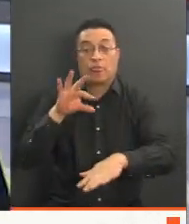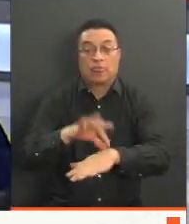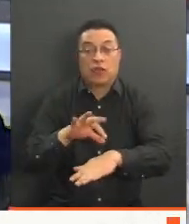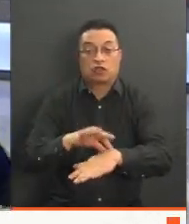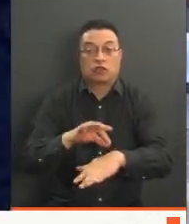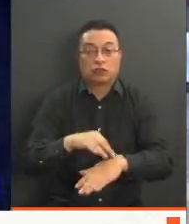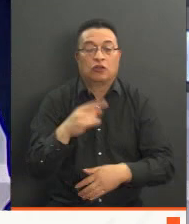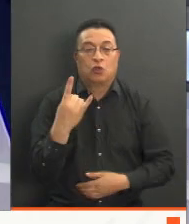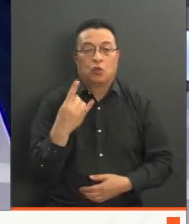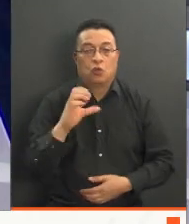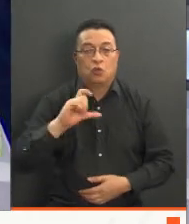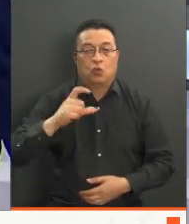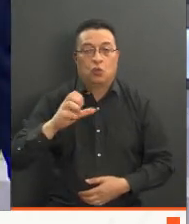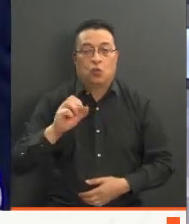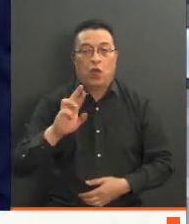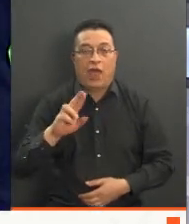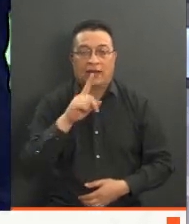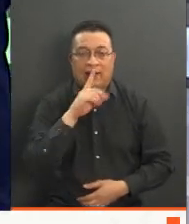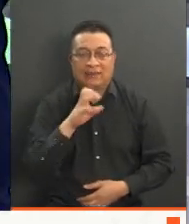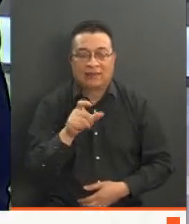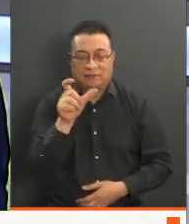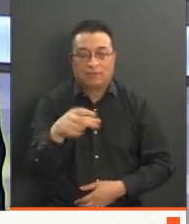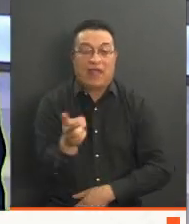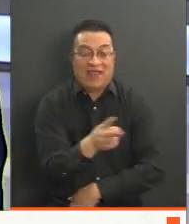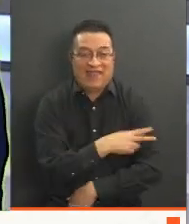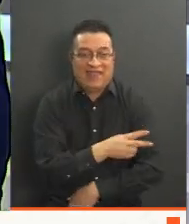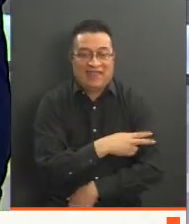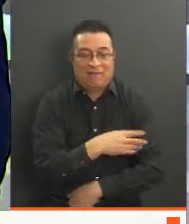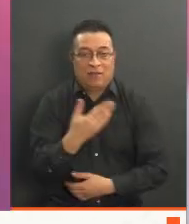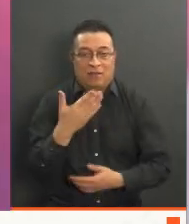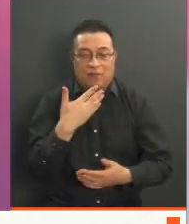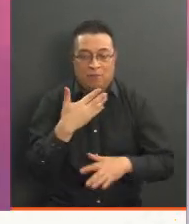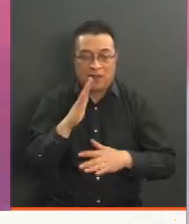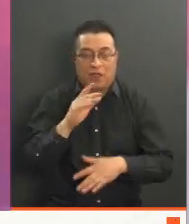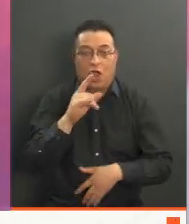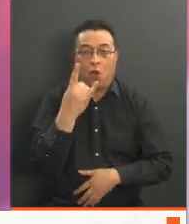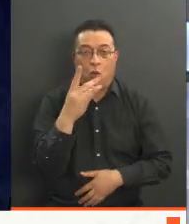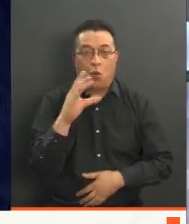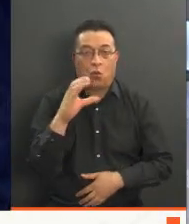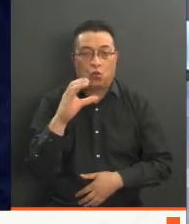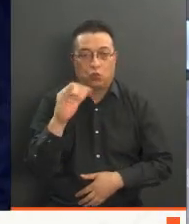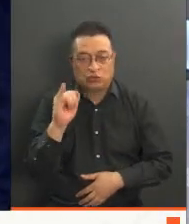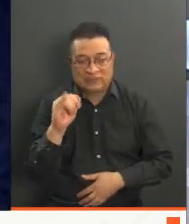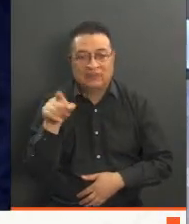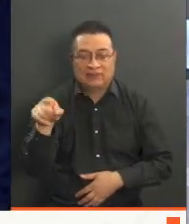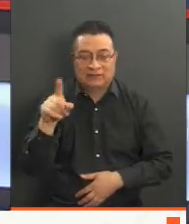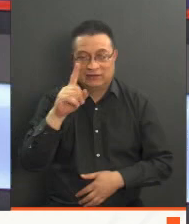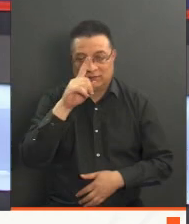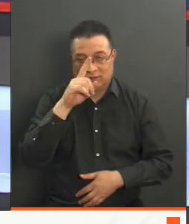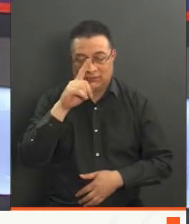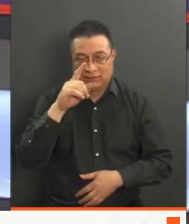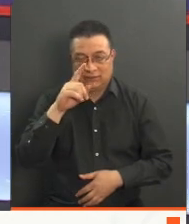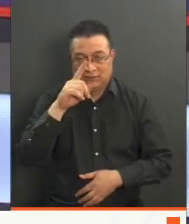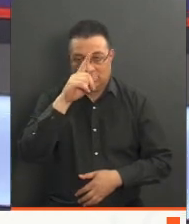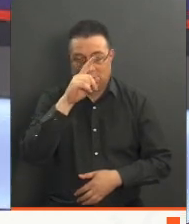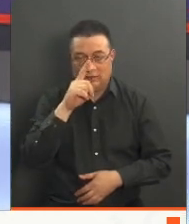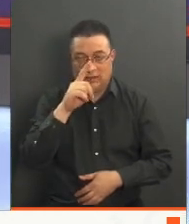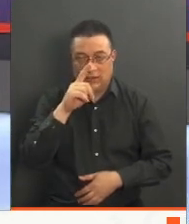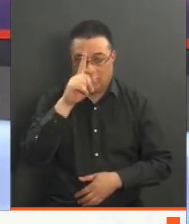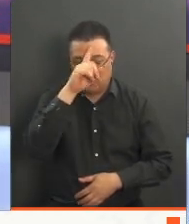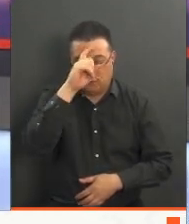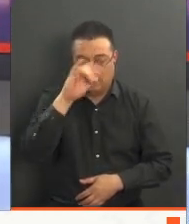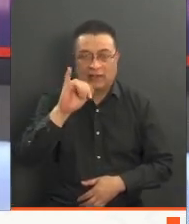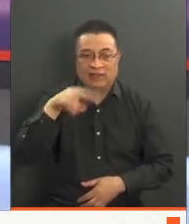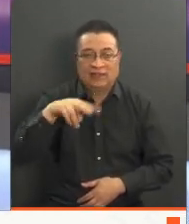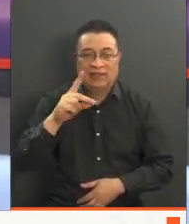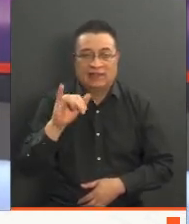Sebastián Ugarte, el jefe de la unidad de paciente crítico de la clínica Indisa. Doctor, buenas noches, Ramón. ¿Cuánto tenemos que